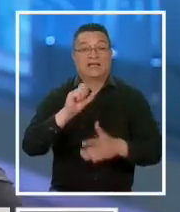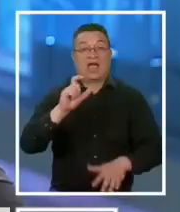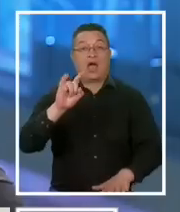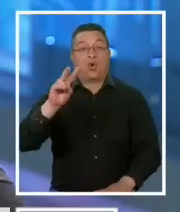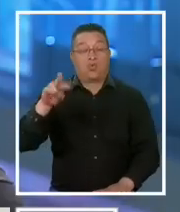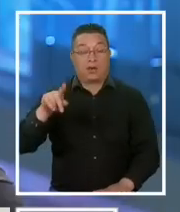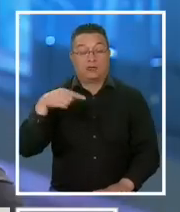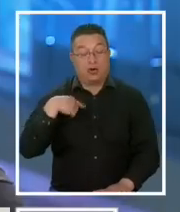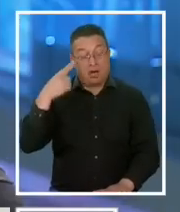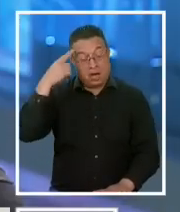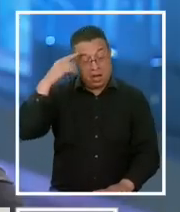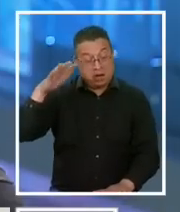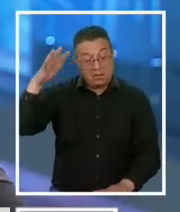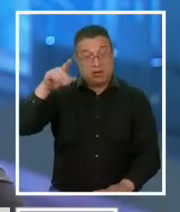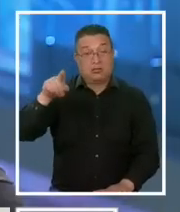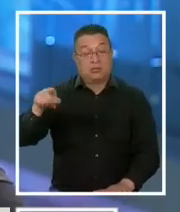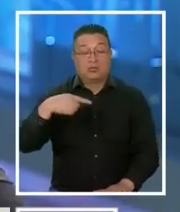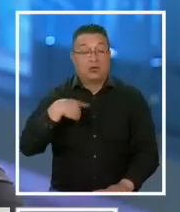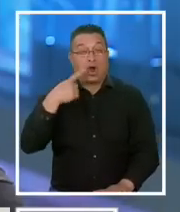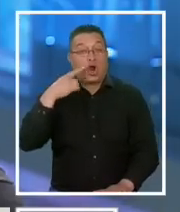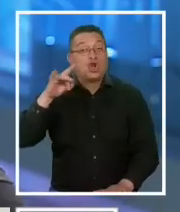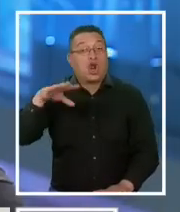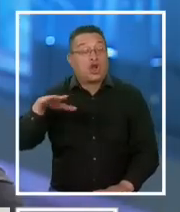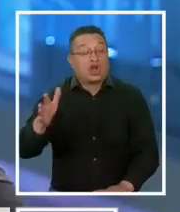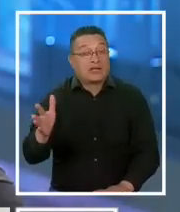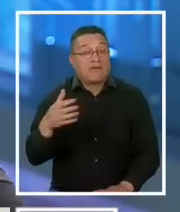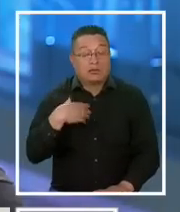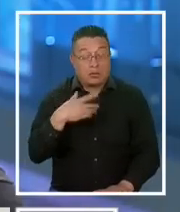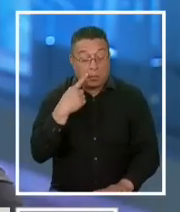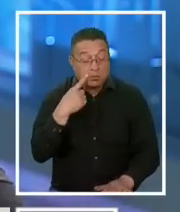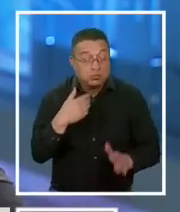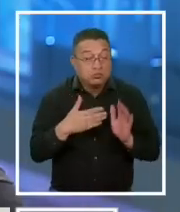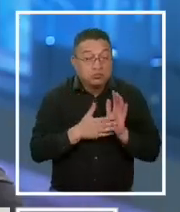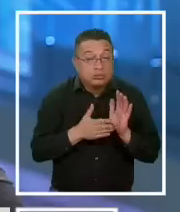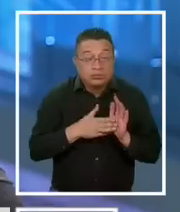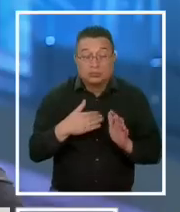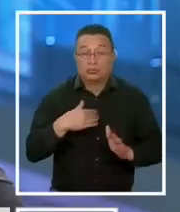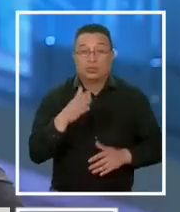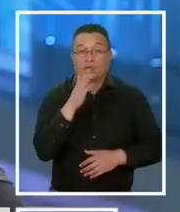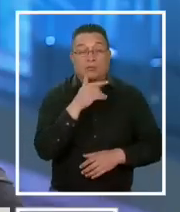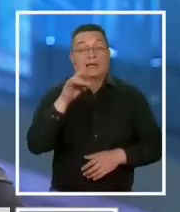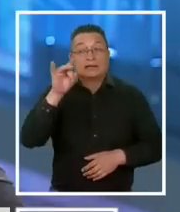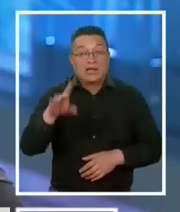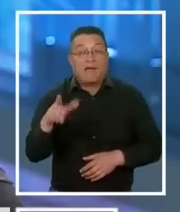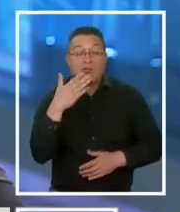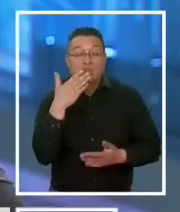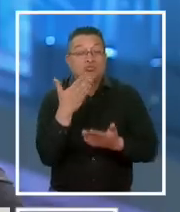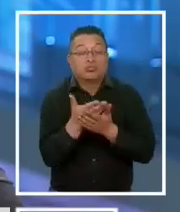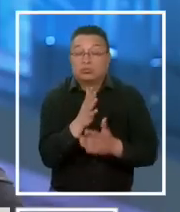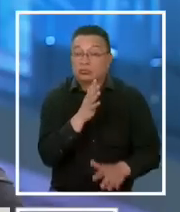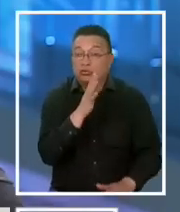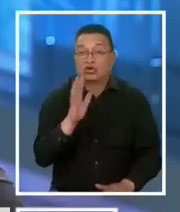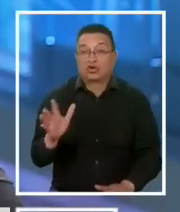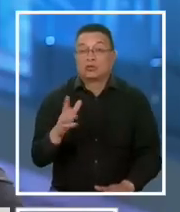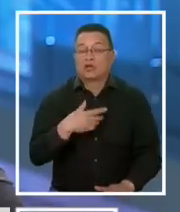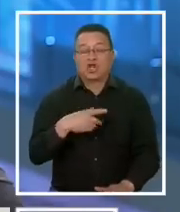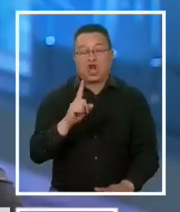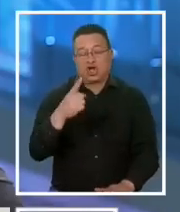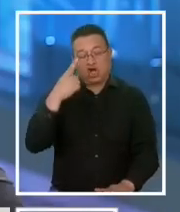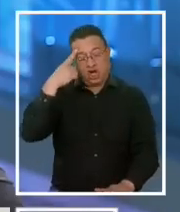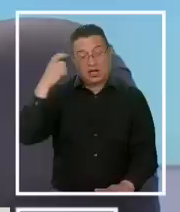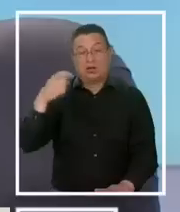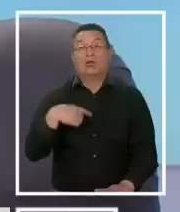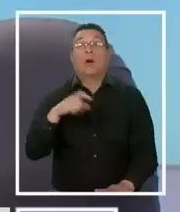me imagino que estaba chagual no estaba en conocimiento de eso no tengo ni un antecedente para pensar que él Él sabía esa proposición no no lo creo La